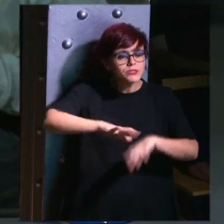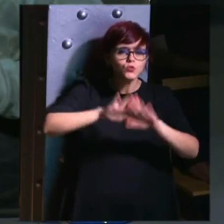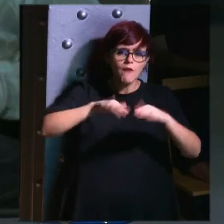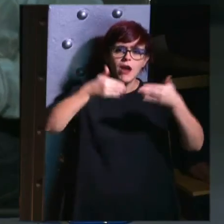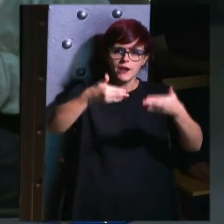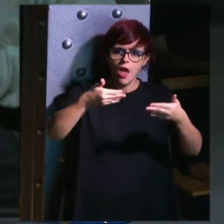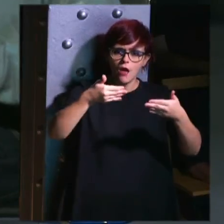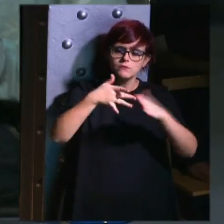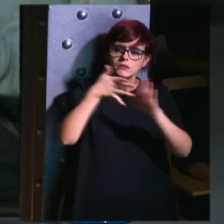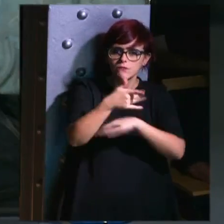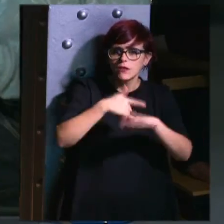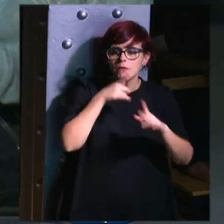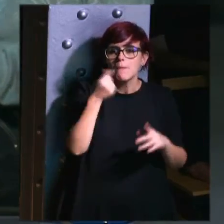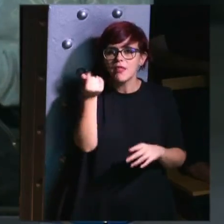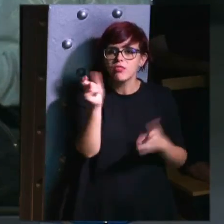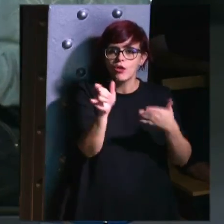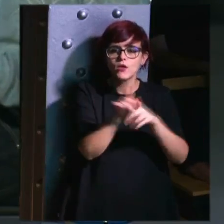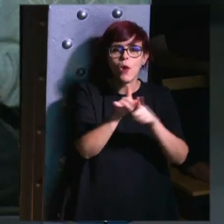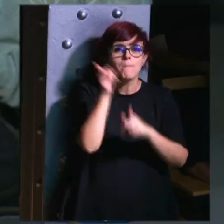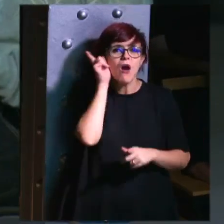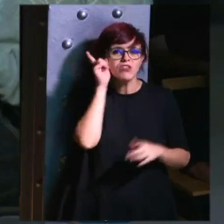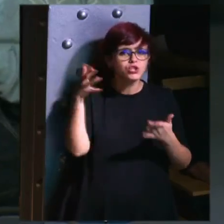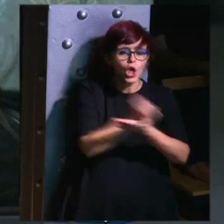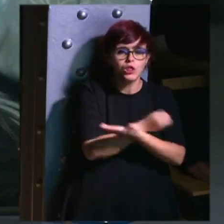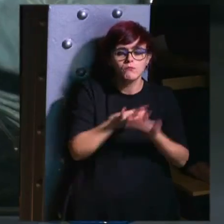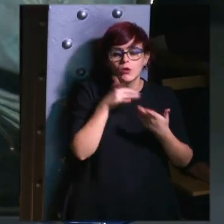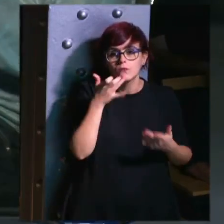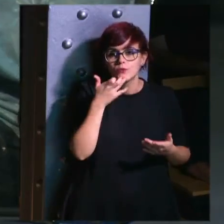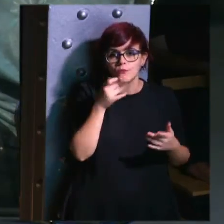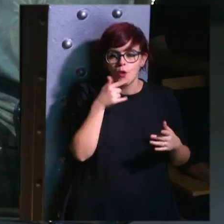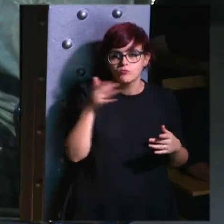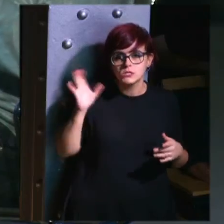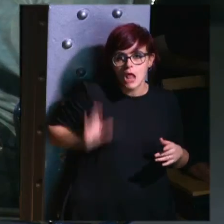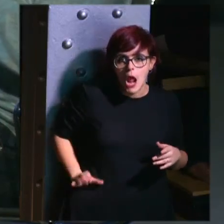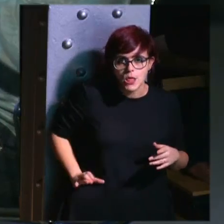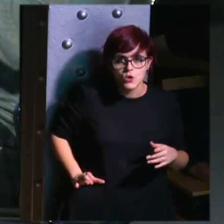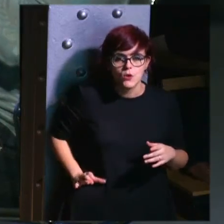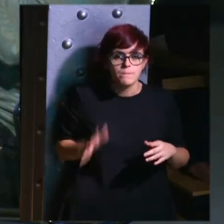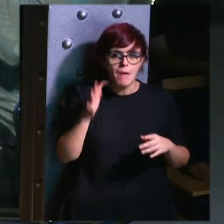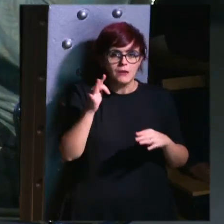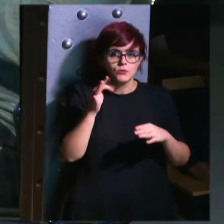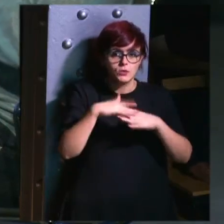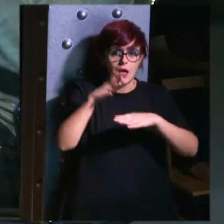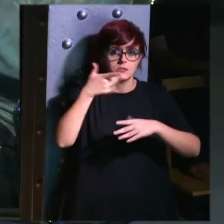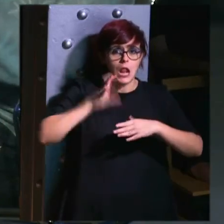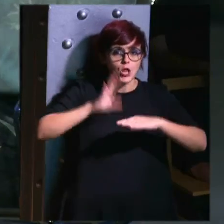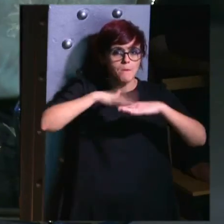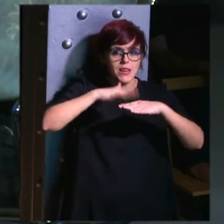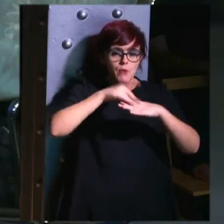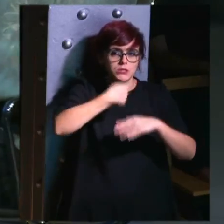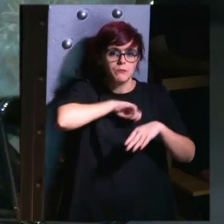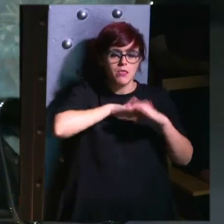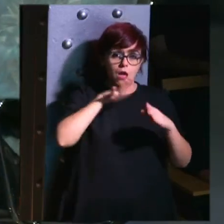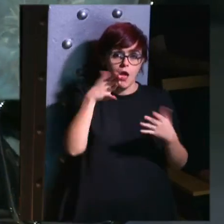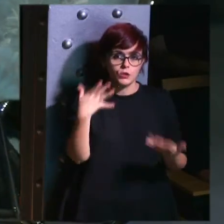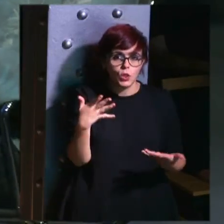importante, ¿no? Sí, el tener ese precio. Es como si el primer móvil de todos me hubiera costado lo mismo que un salario, más que un salario mínimo de España. Y dices, mira, me encantaría, pero